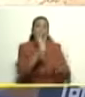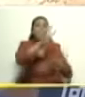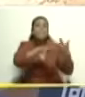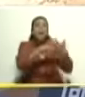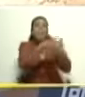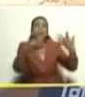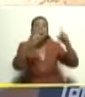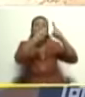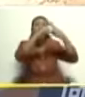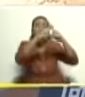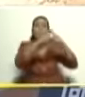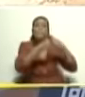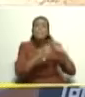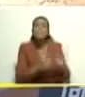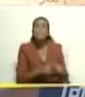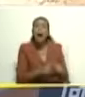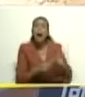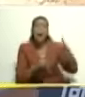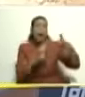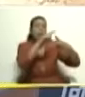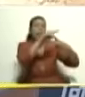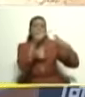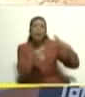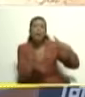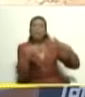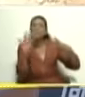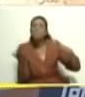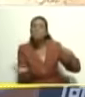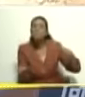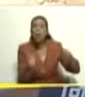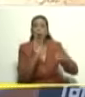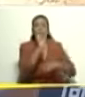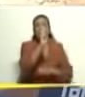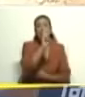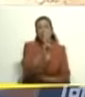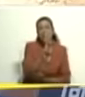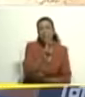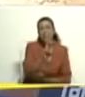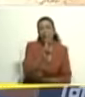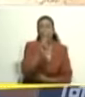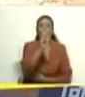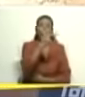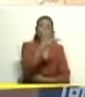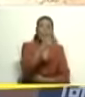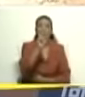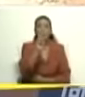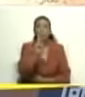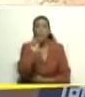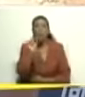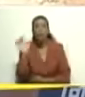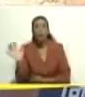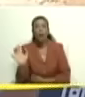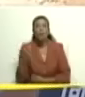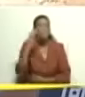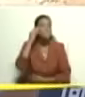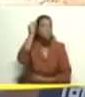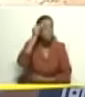ecuación. Las tres R's, punto, next. Ya pensando